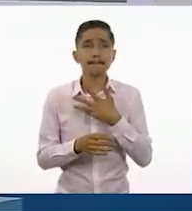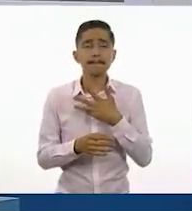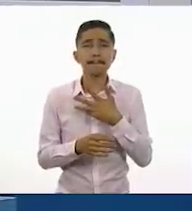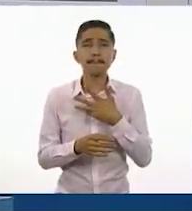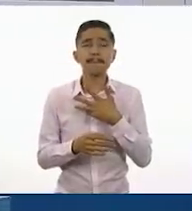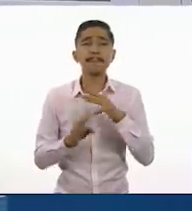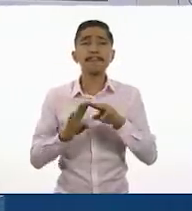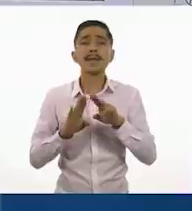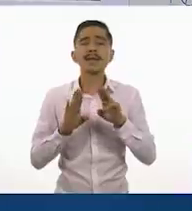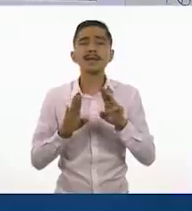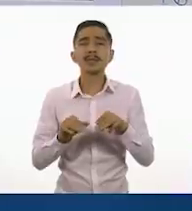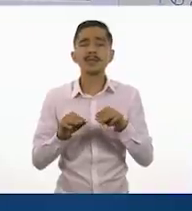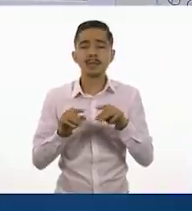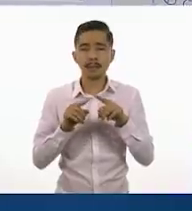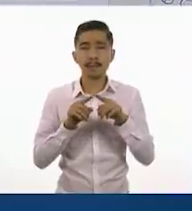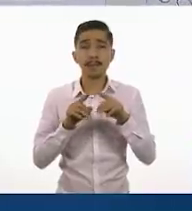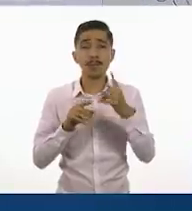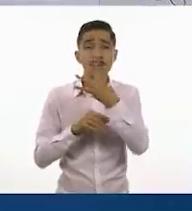mediría